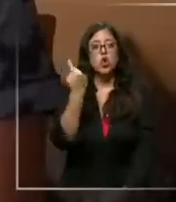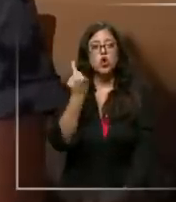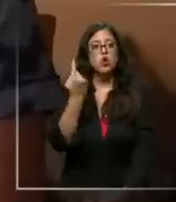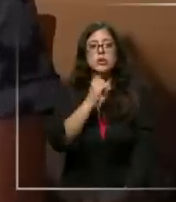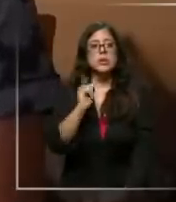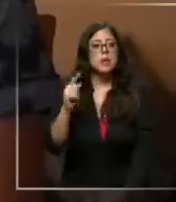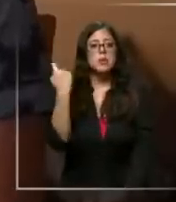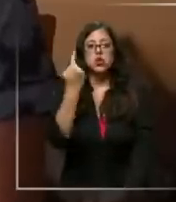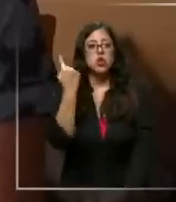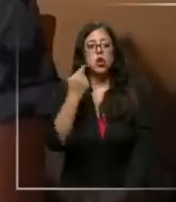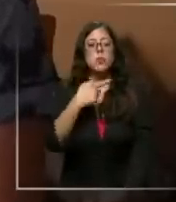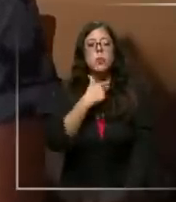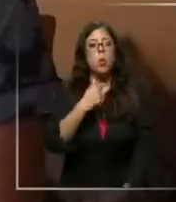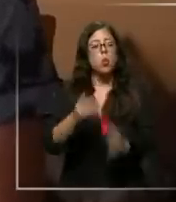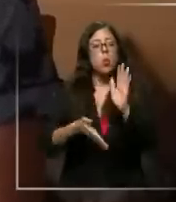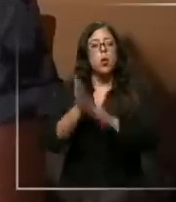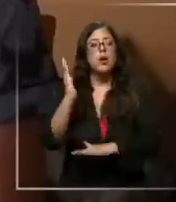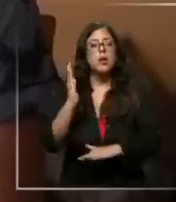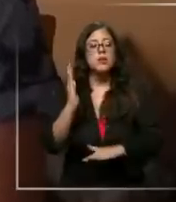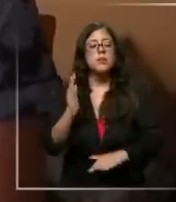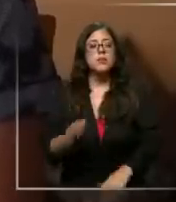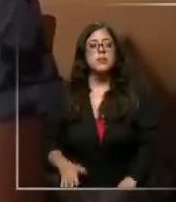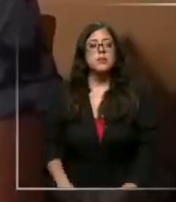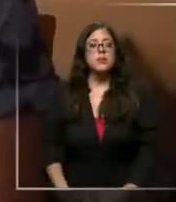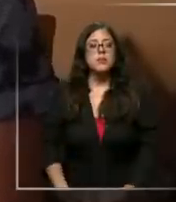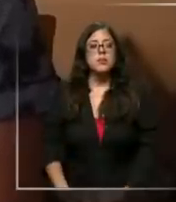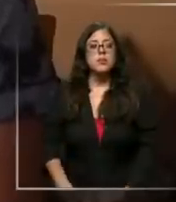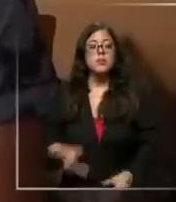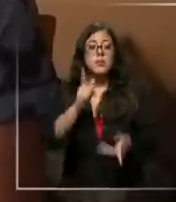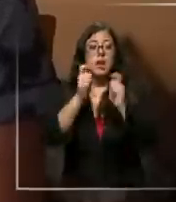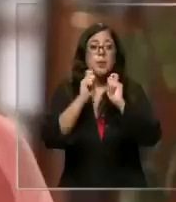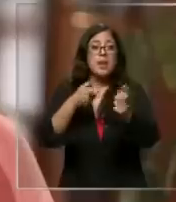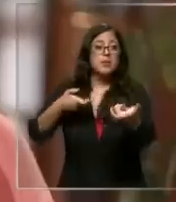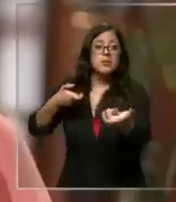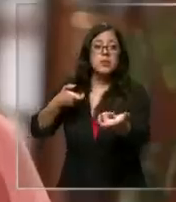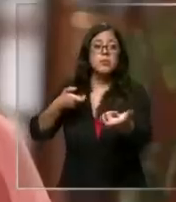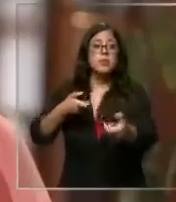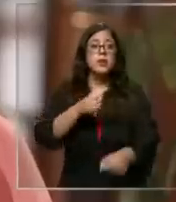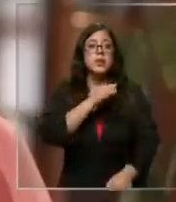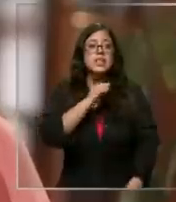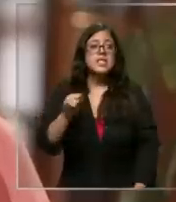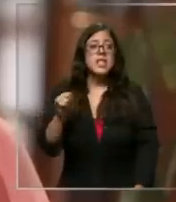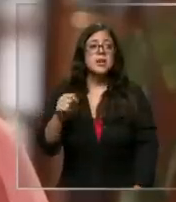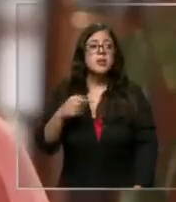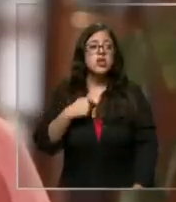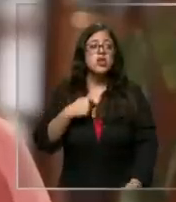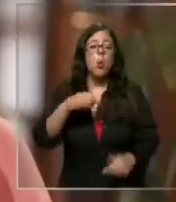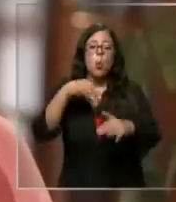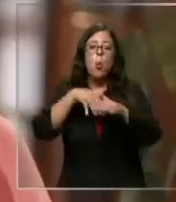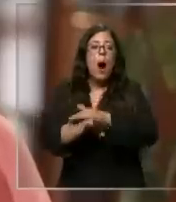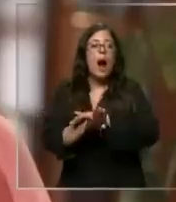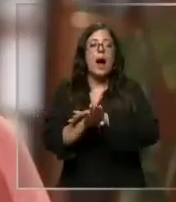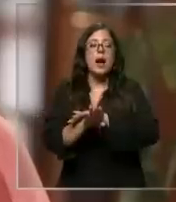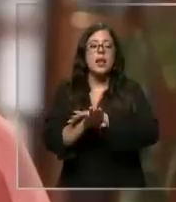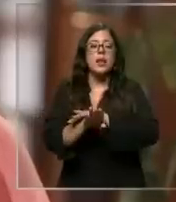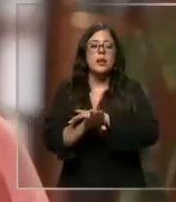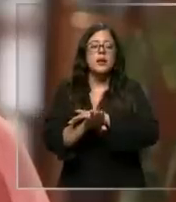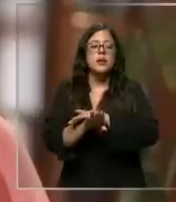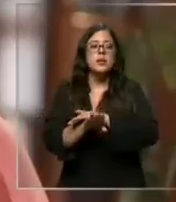me gustaba salir solo porque no es peligroso un arma siempre Yo lamento es bien guardada